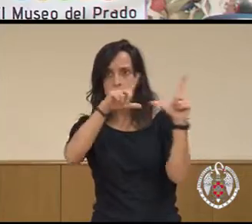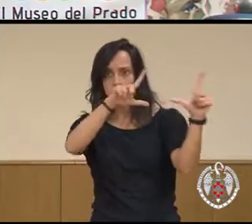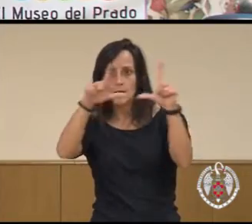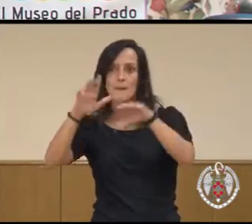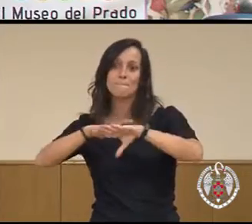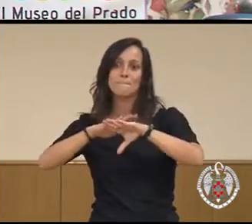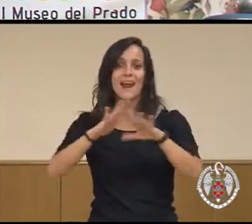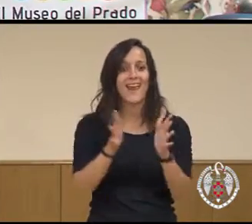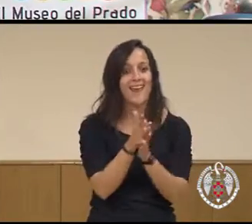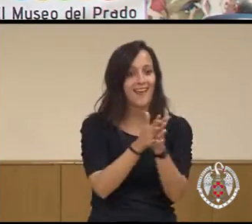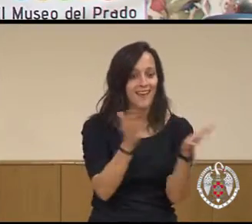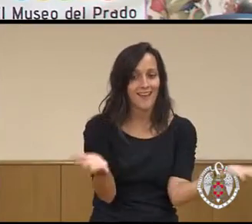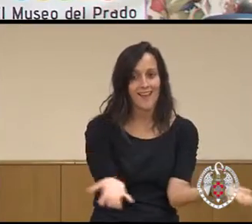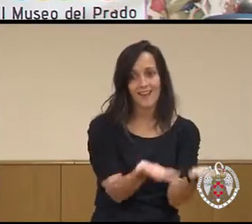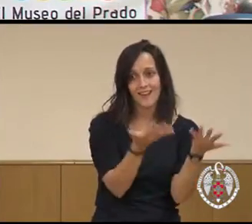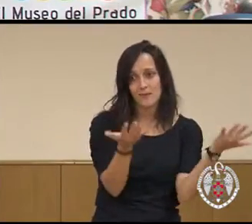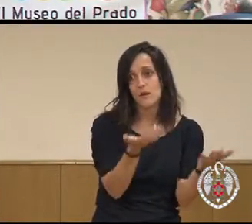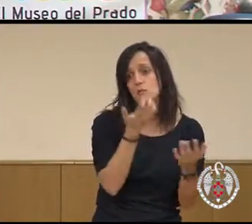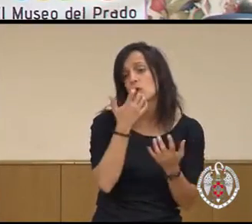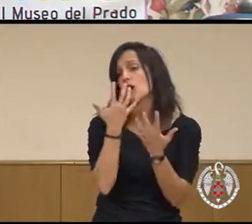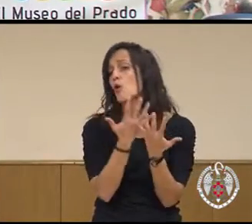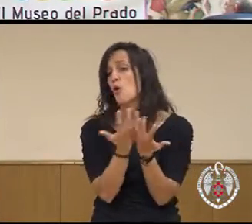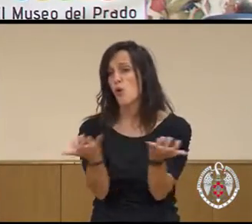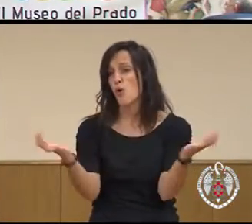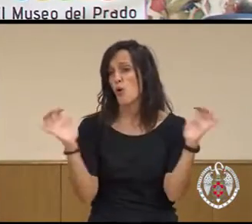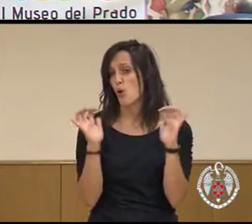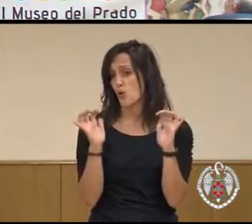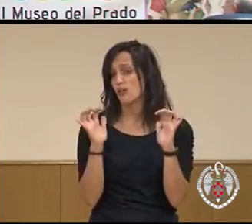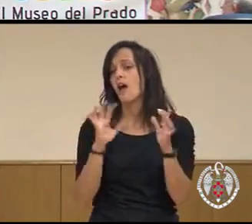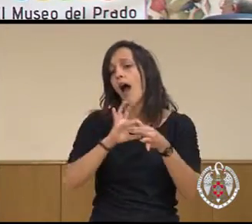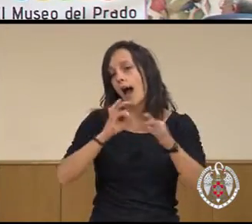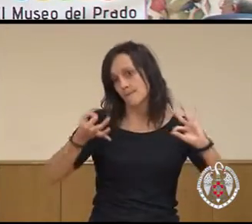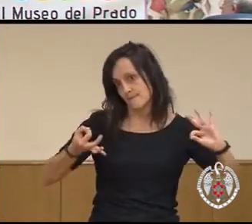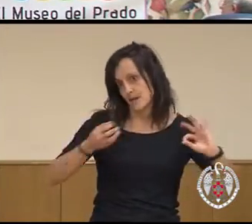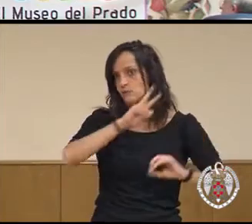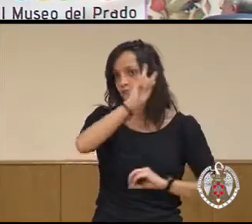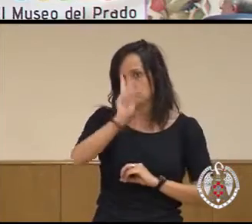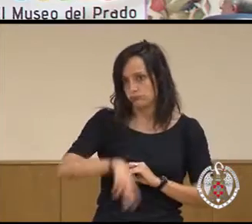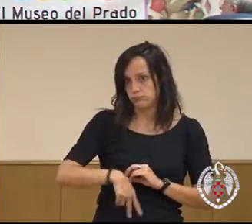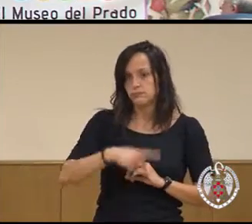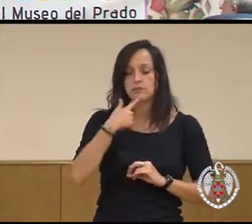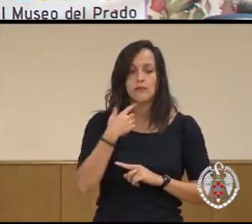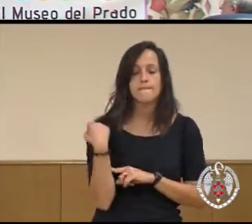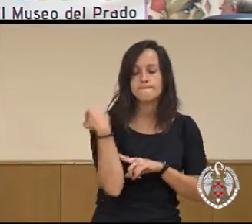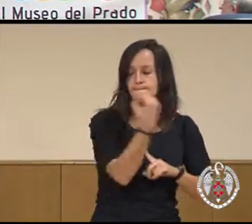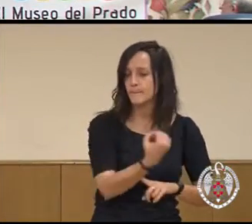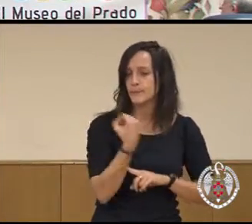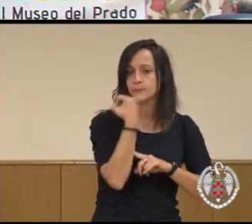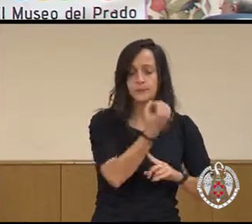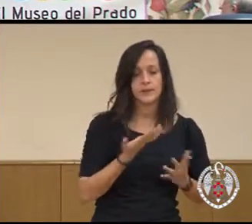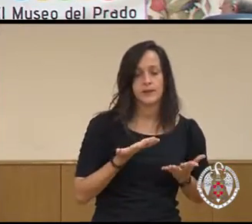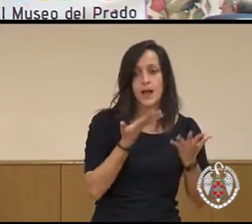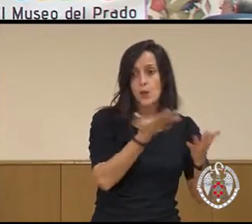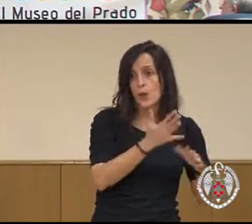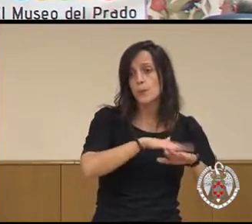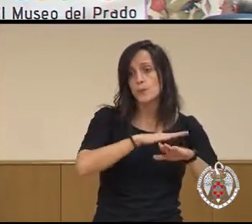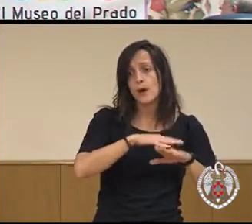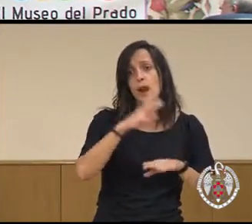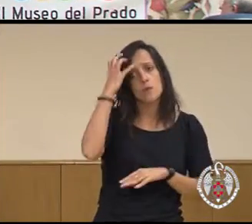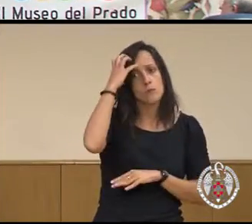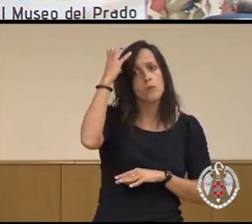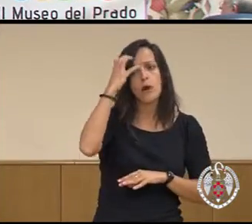pues los artistas de su corte eran, desde luego, sus amigos, conocían sus aflicciones y, desde luego, ayudaron también a la regeneración de la monarquía y de los ánimos en